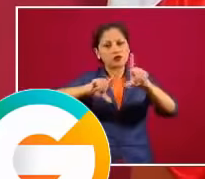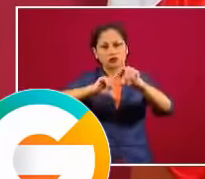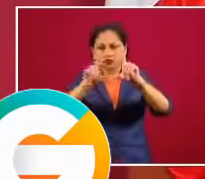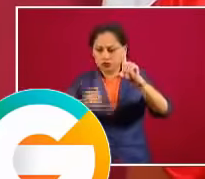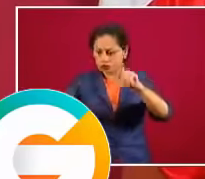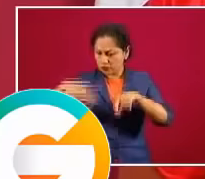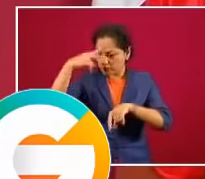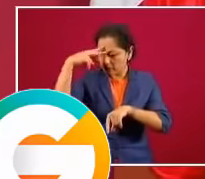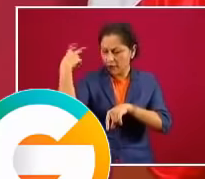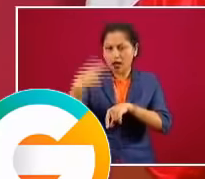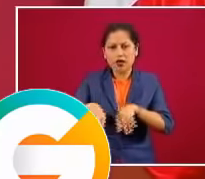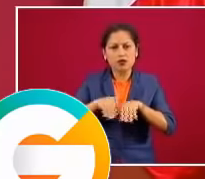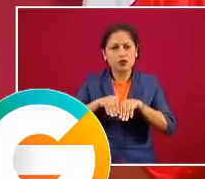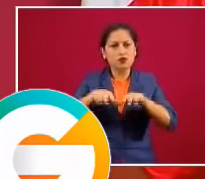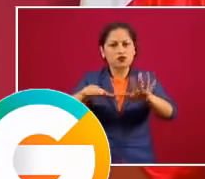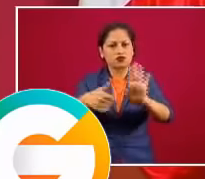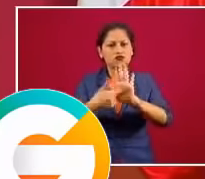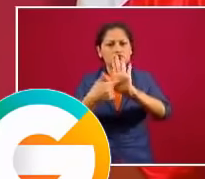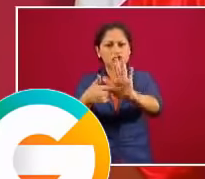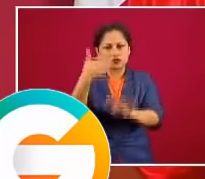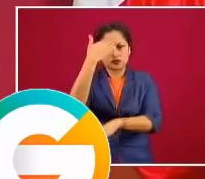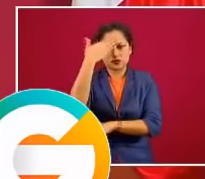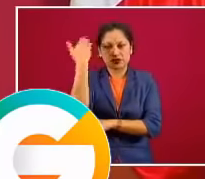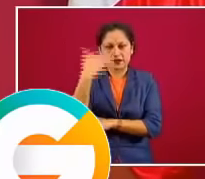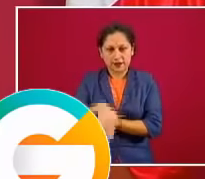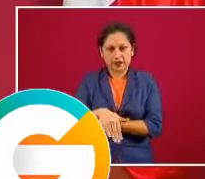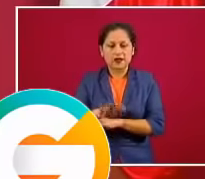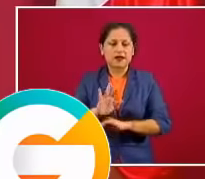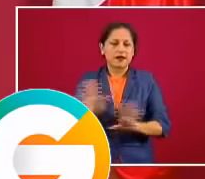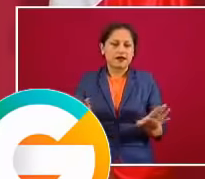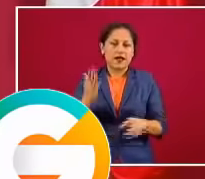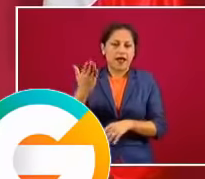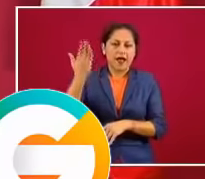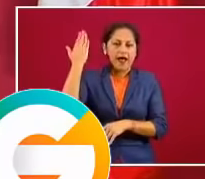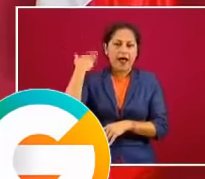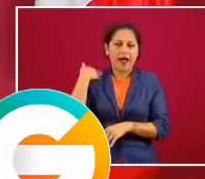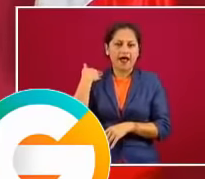Ya no hay cadenas, ya se rompieron las cadenas.